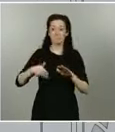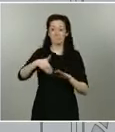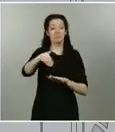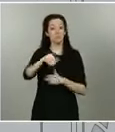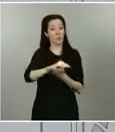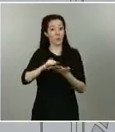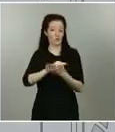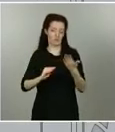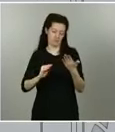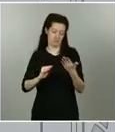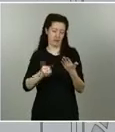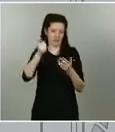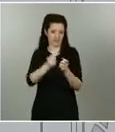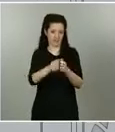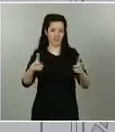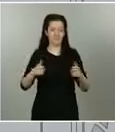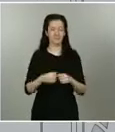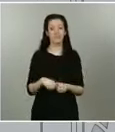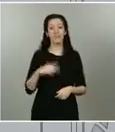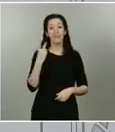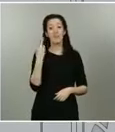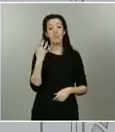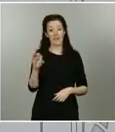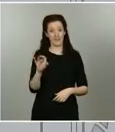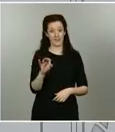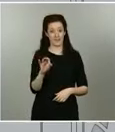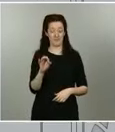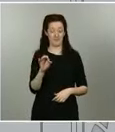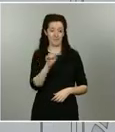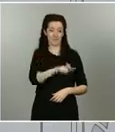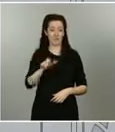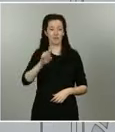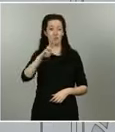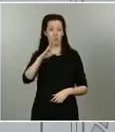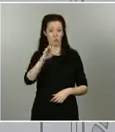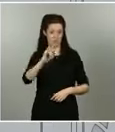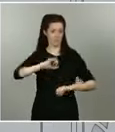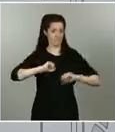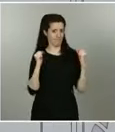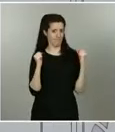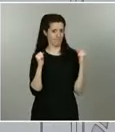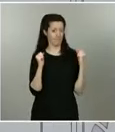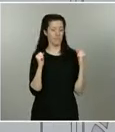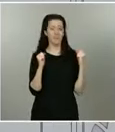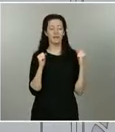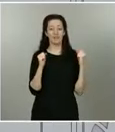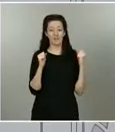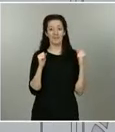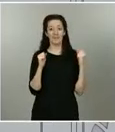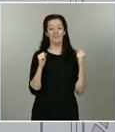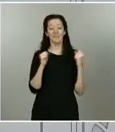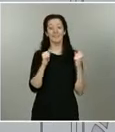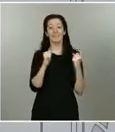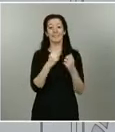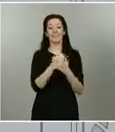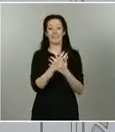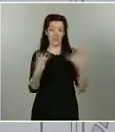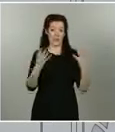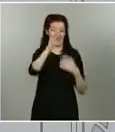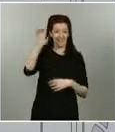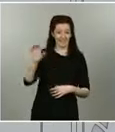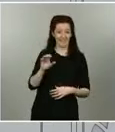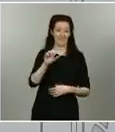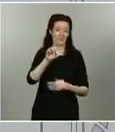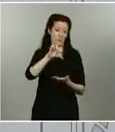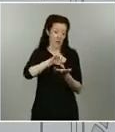en UCI, pero 17 de las 19 comunidades y ciudades autónomas han notificado 0 o